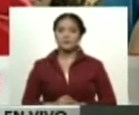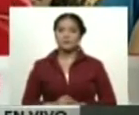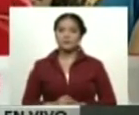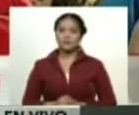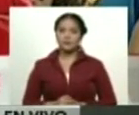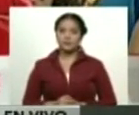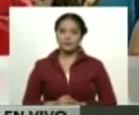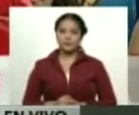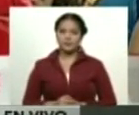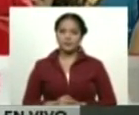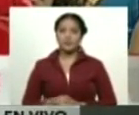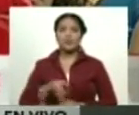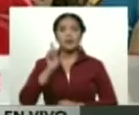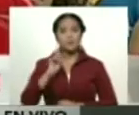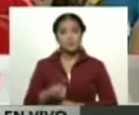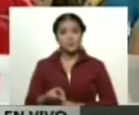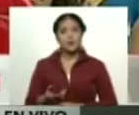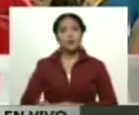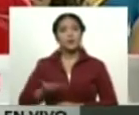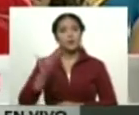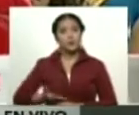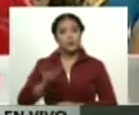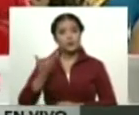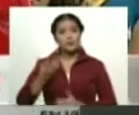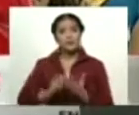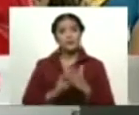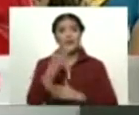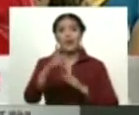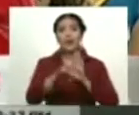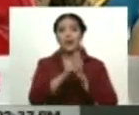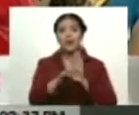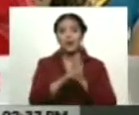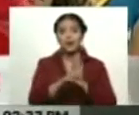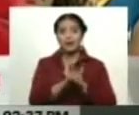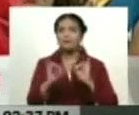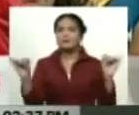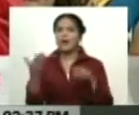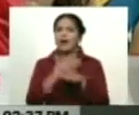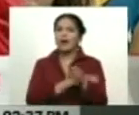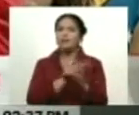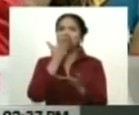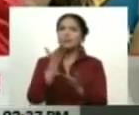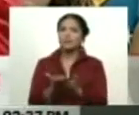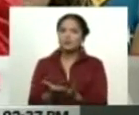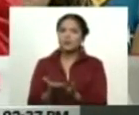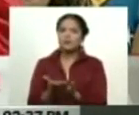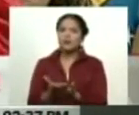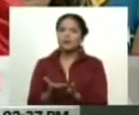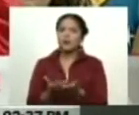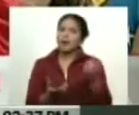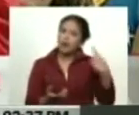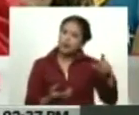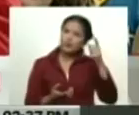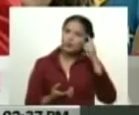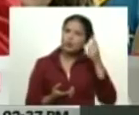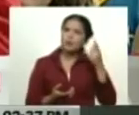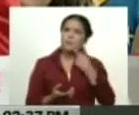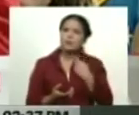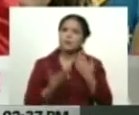Igualmente es necesario crear leyes como la que se me propuso en Guayana en estos días